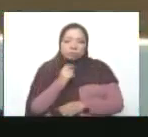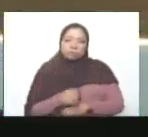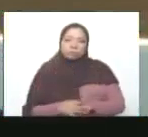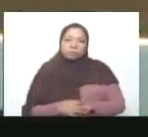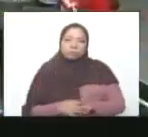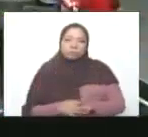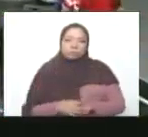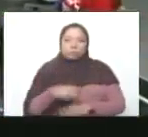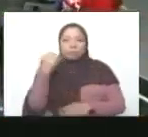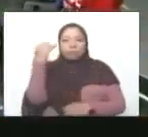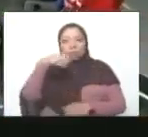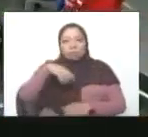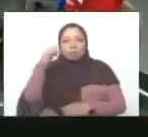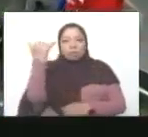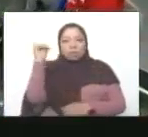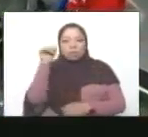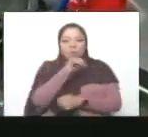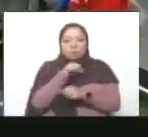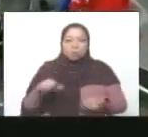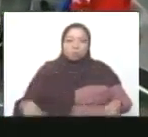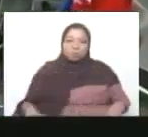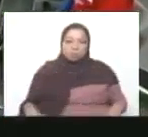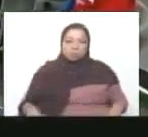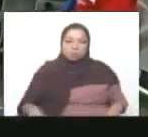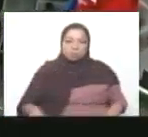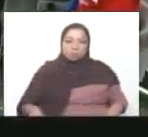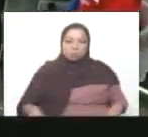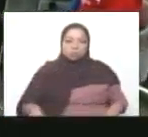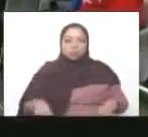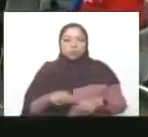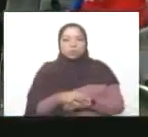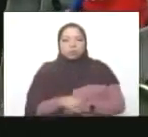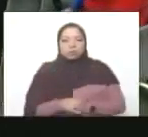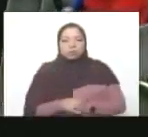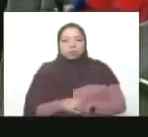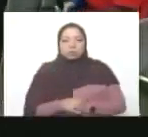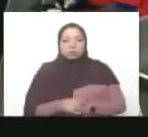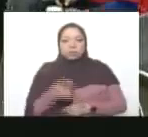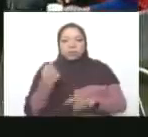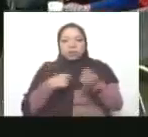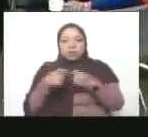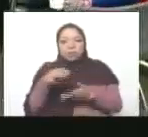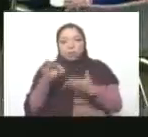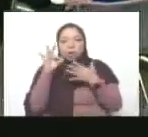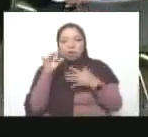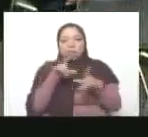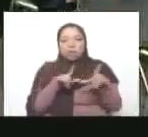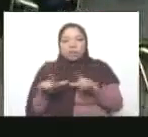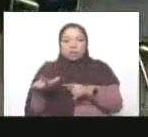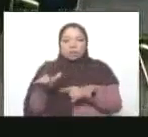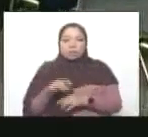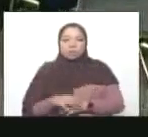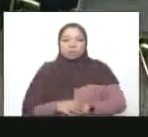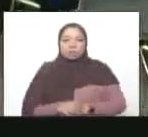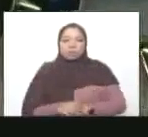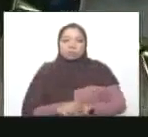del estado Lara, del estado Portuguesa. Y los invité a un café yaracuyano.